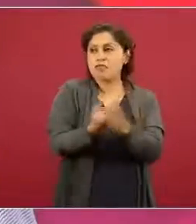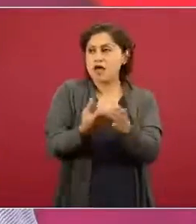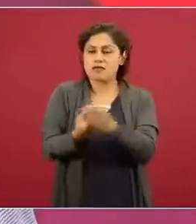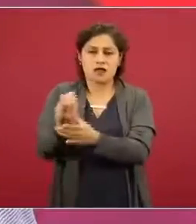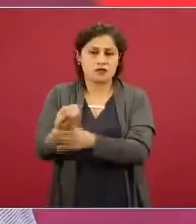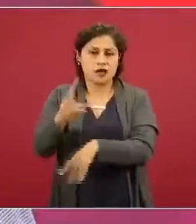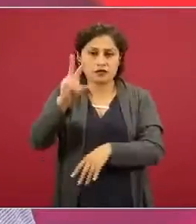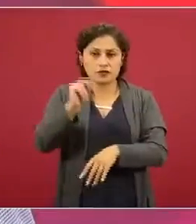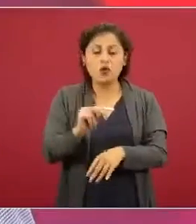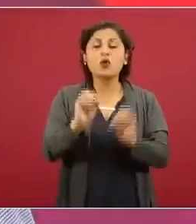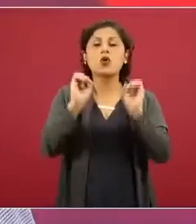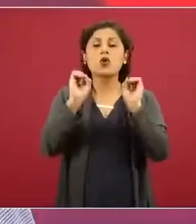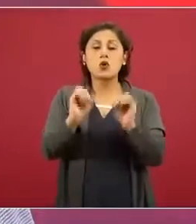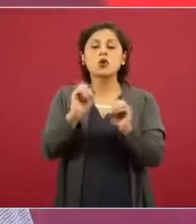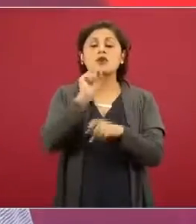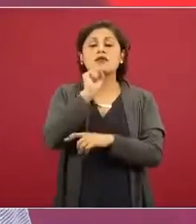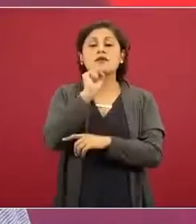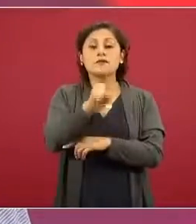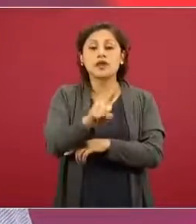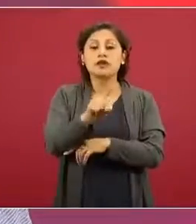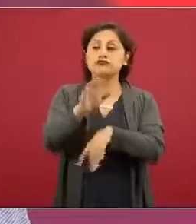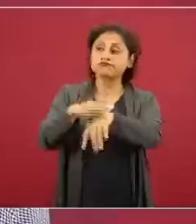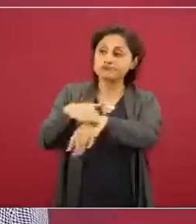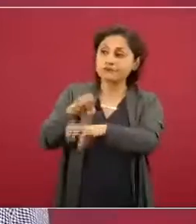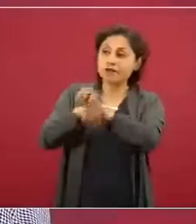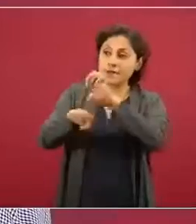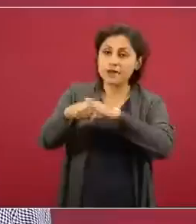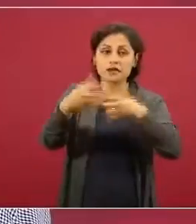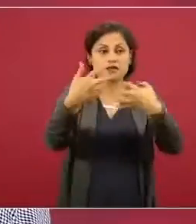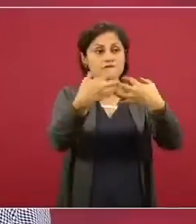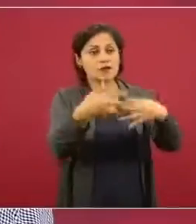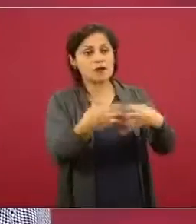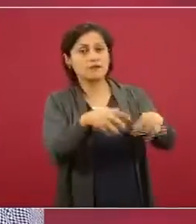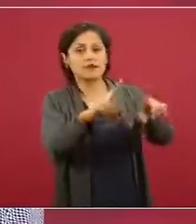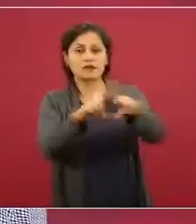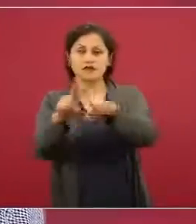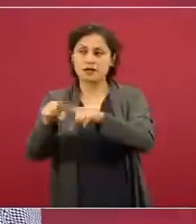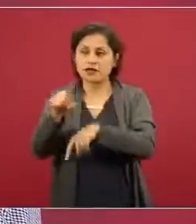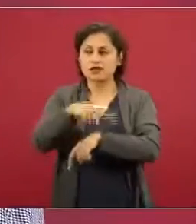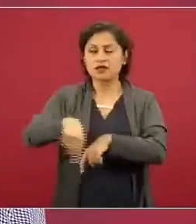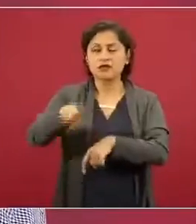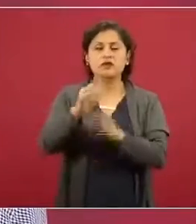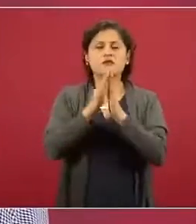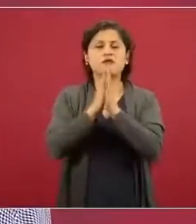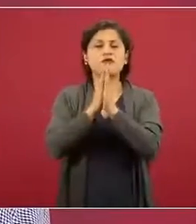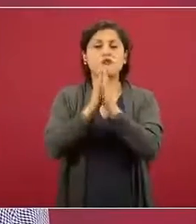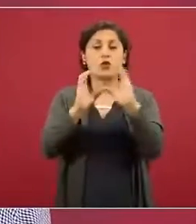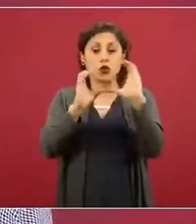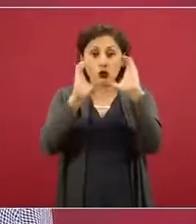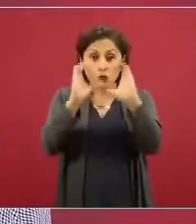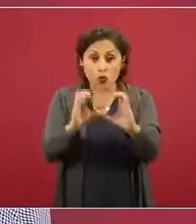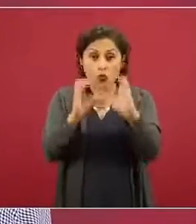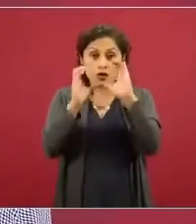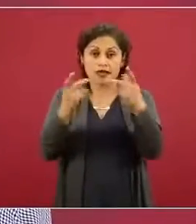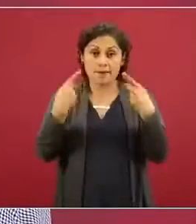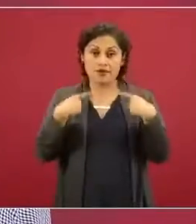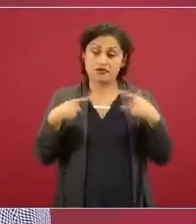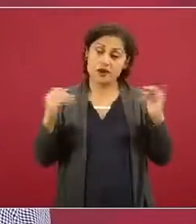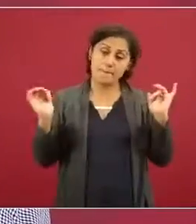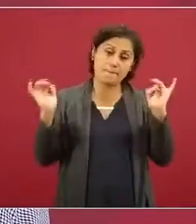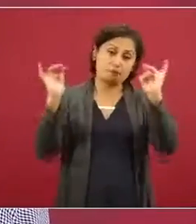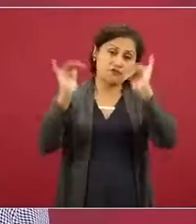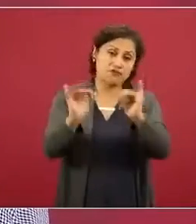llamado también a las empresas, al sector privado, a hacer todo lo posible para disminuir la movilidad